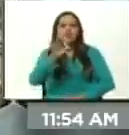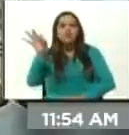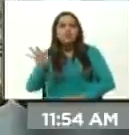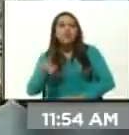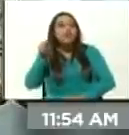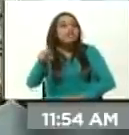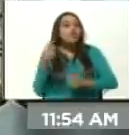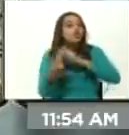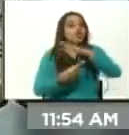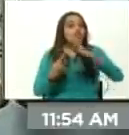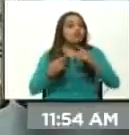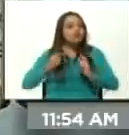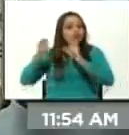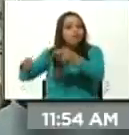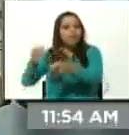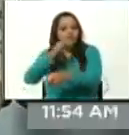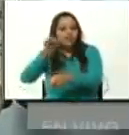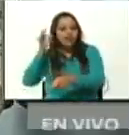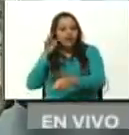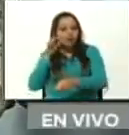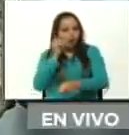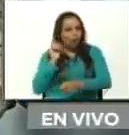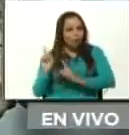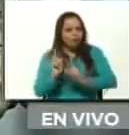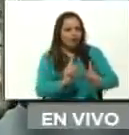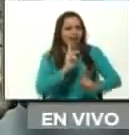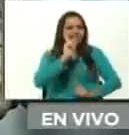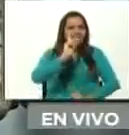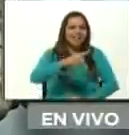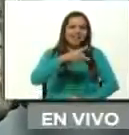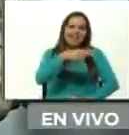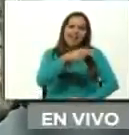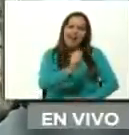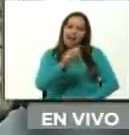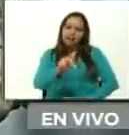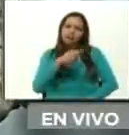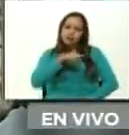se los dimos al fiscal Karim Khan, se lo entregamos a él.